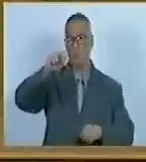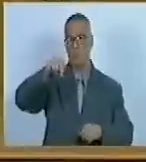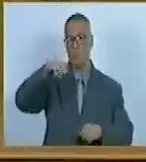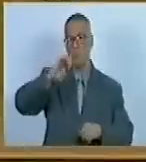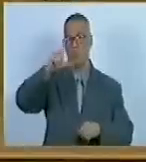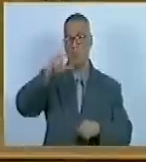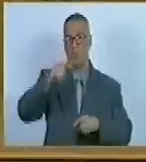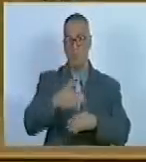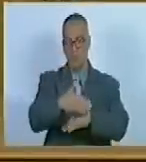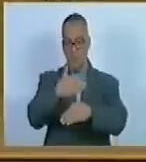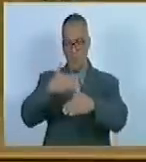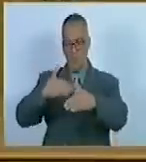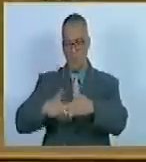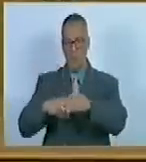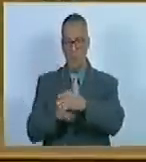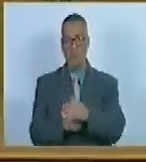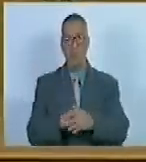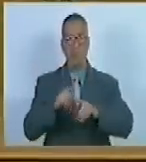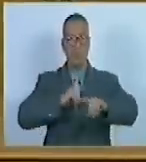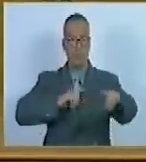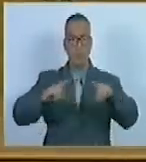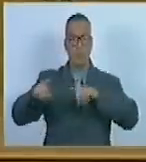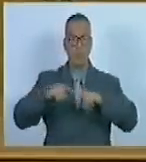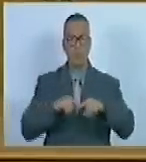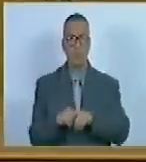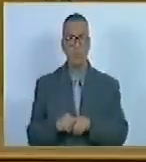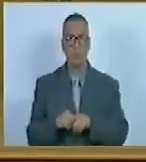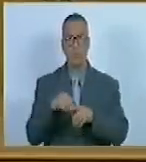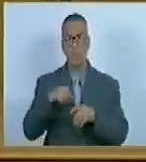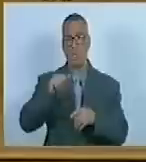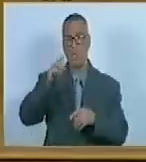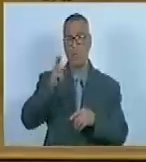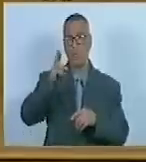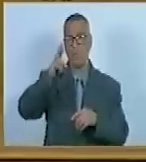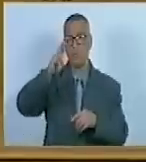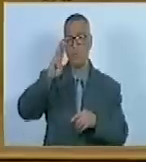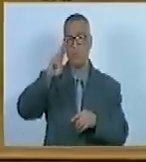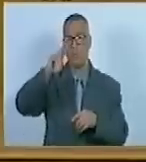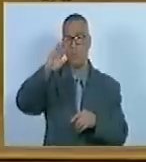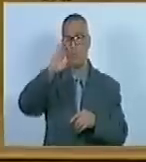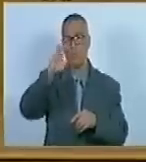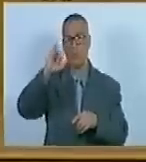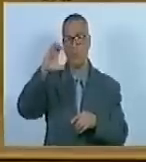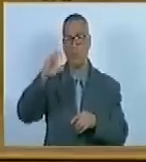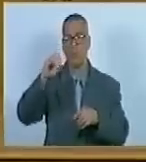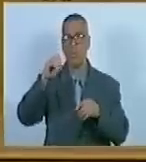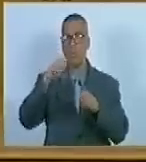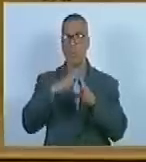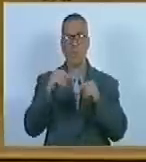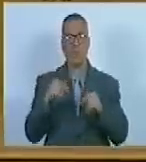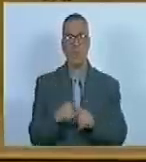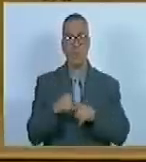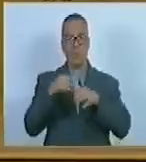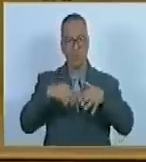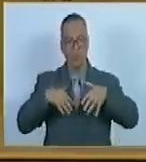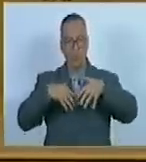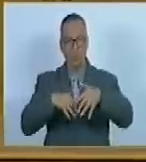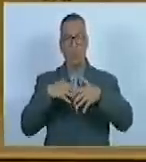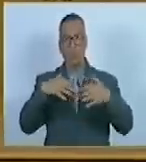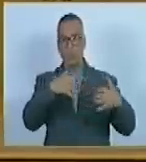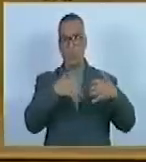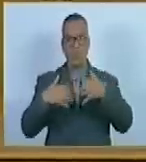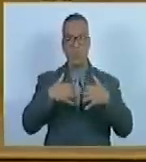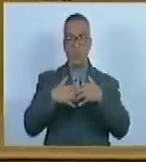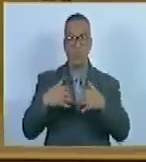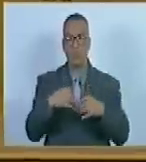la reserva, dirigida por Ambrosio Plaza. Todos ellos se enfrentaron al